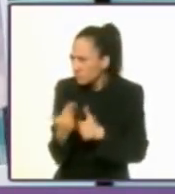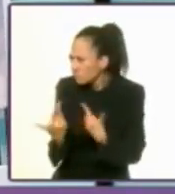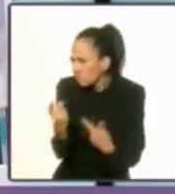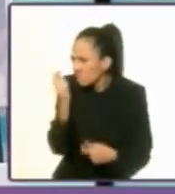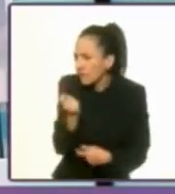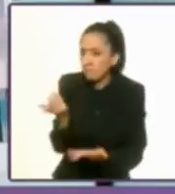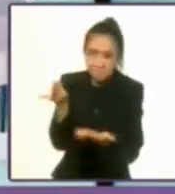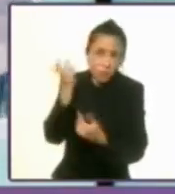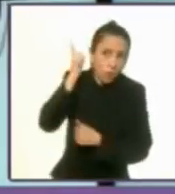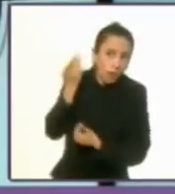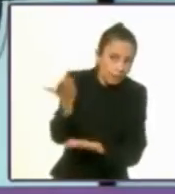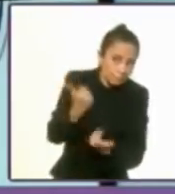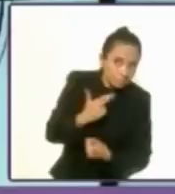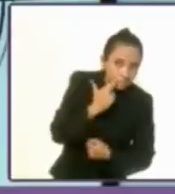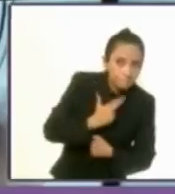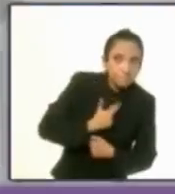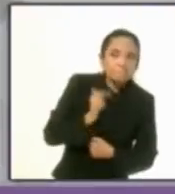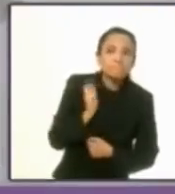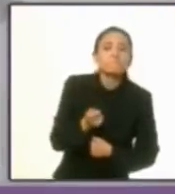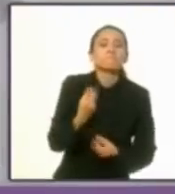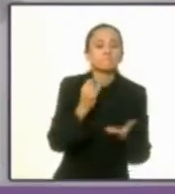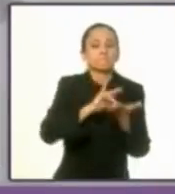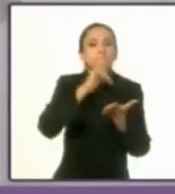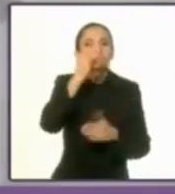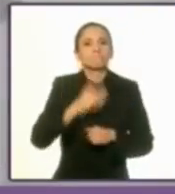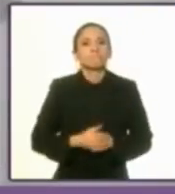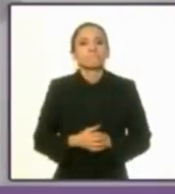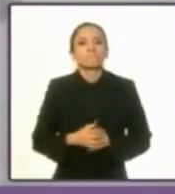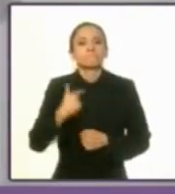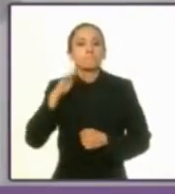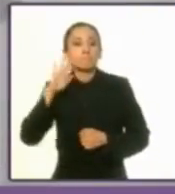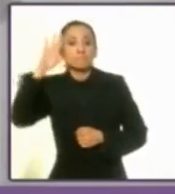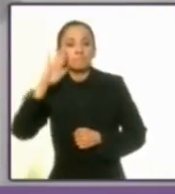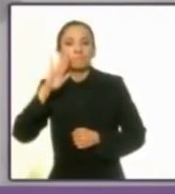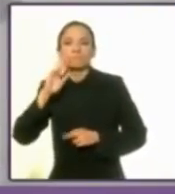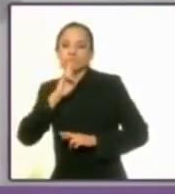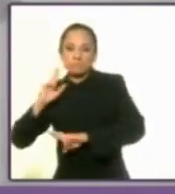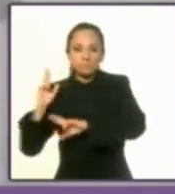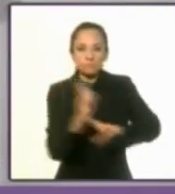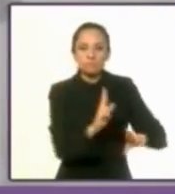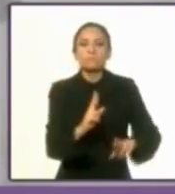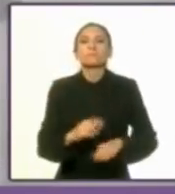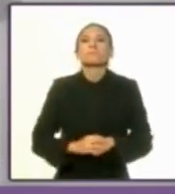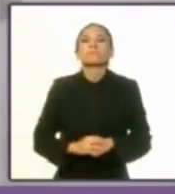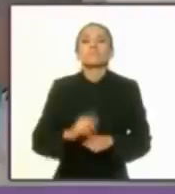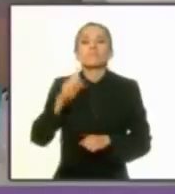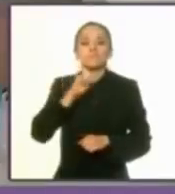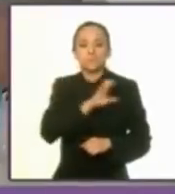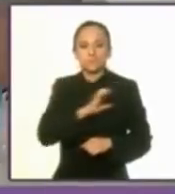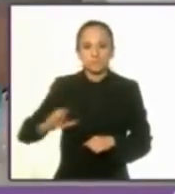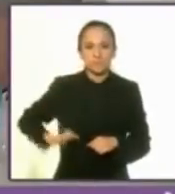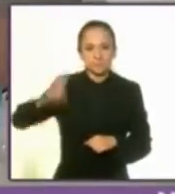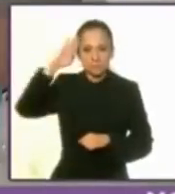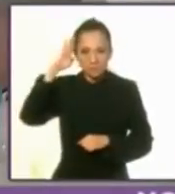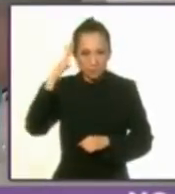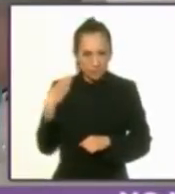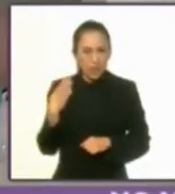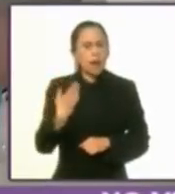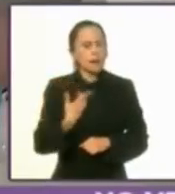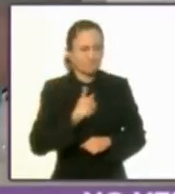muchas gracias hace uso de su derecho de réplica cambiante barrales claro que sí por alusiones